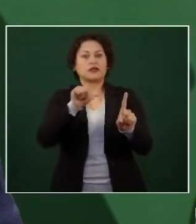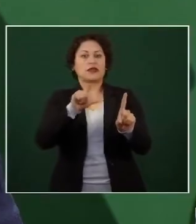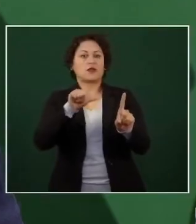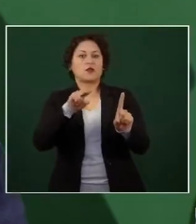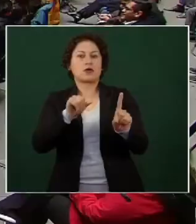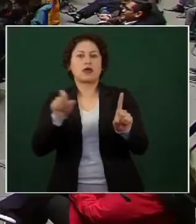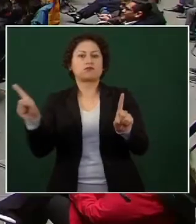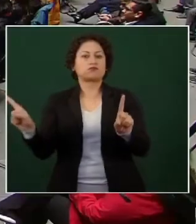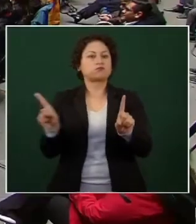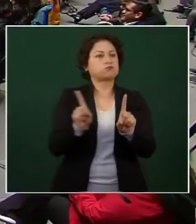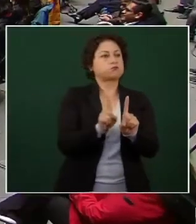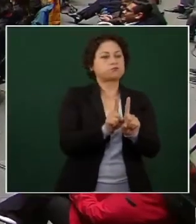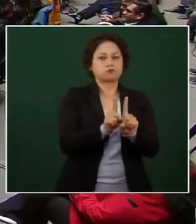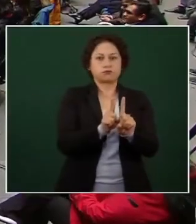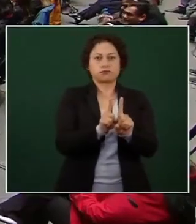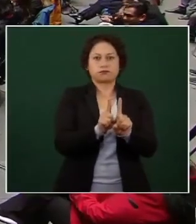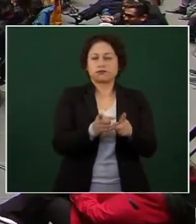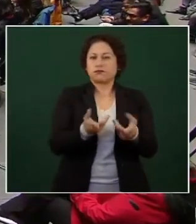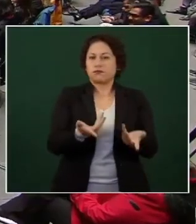a un